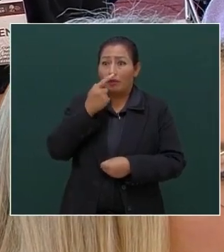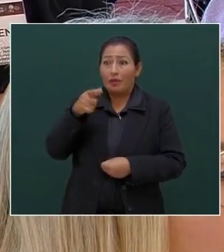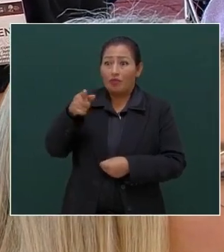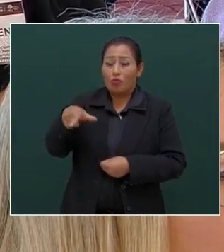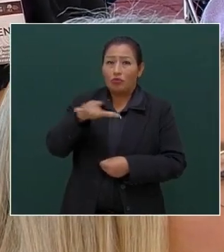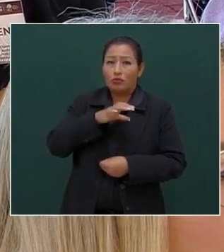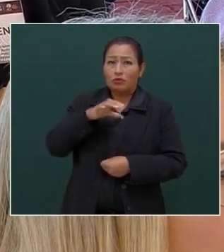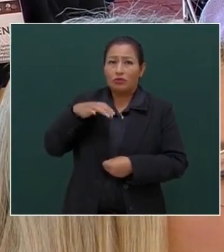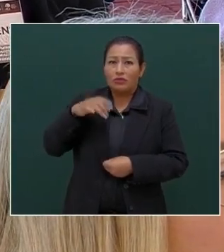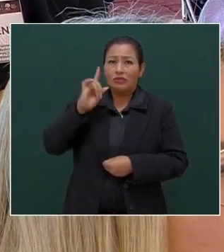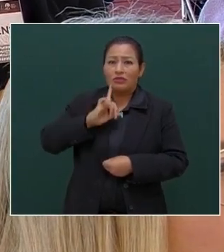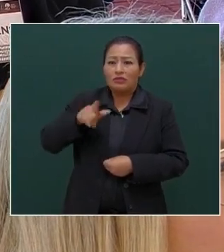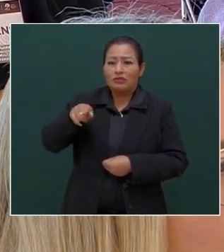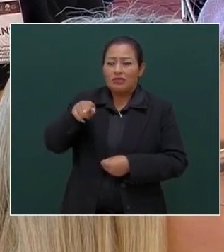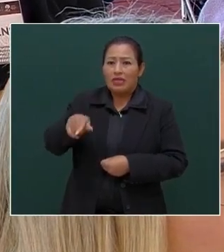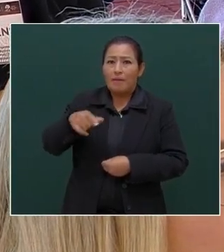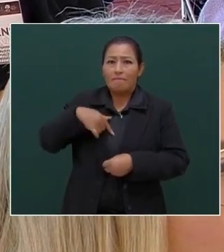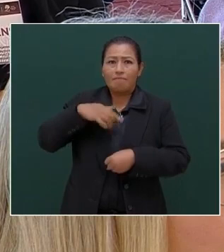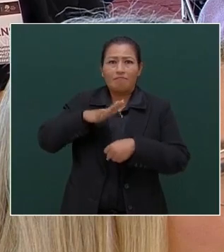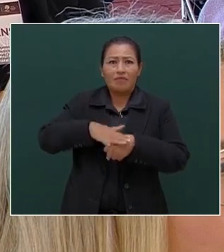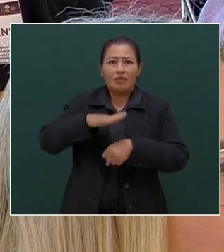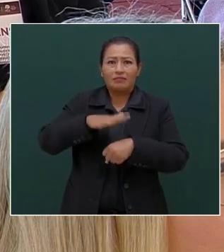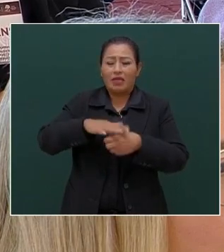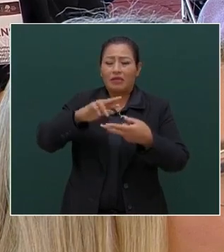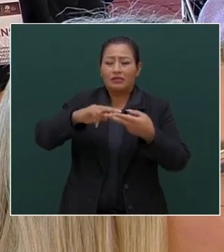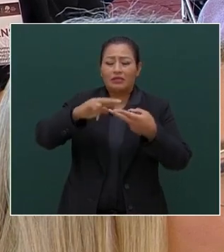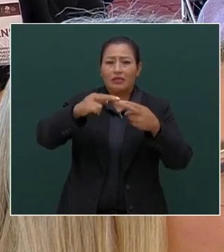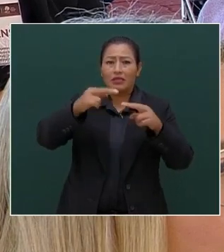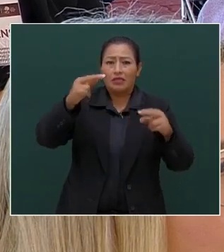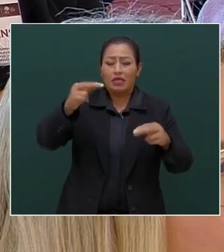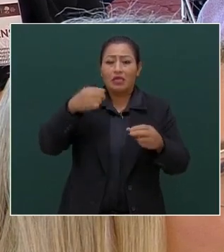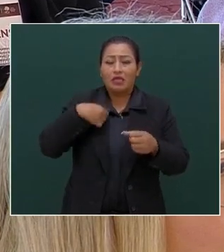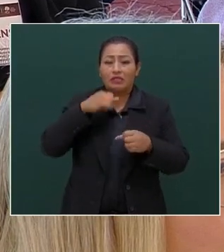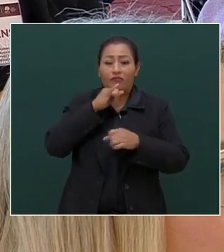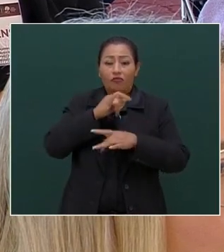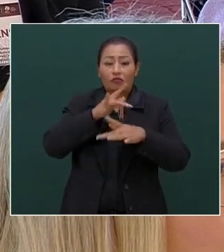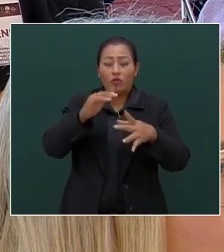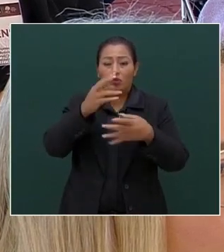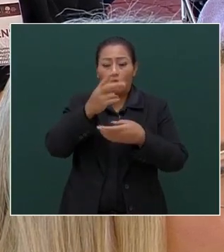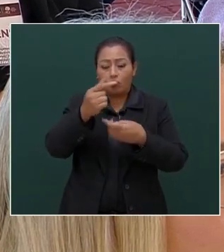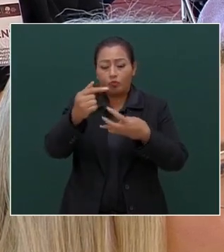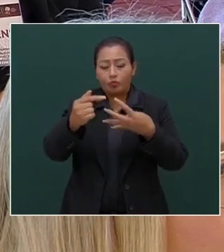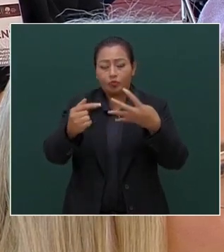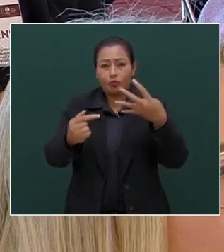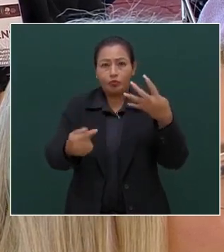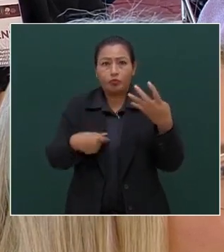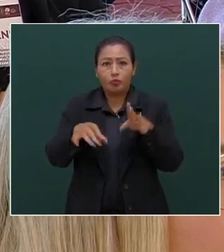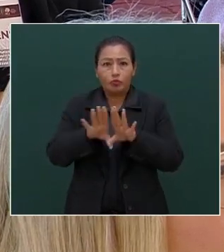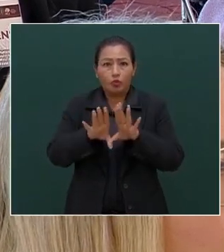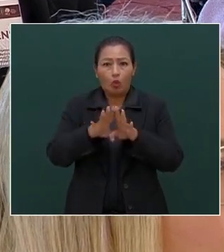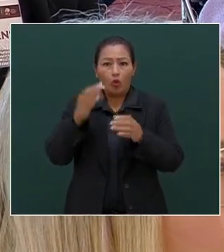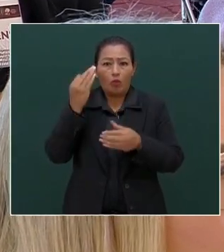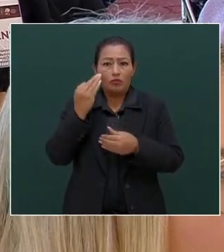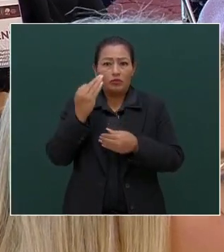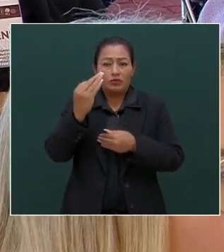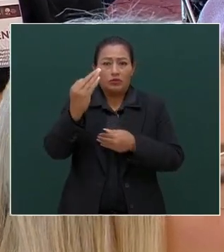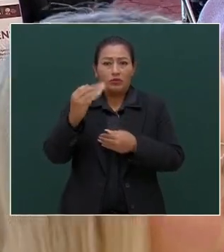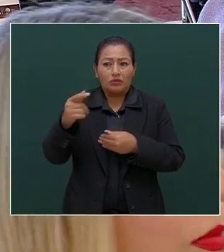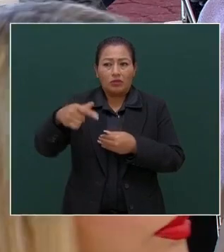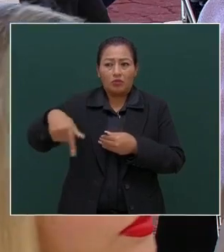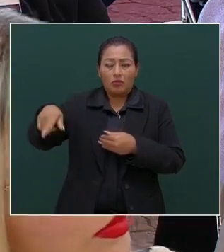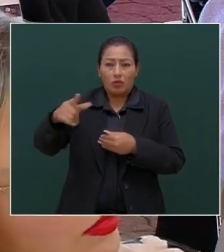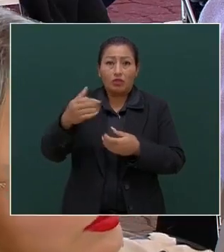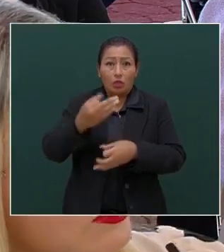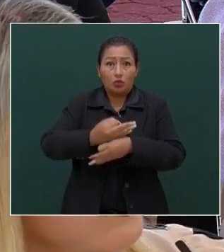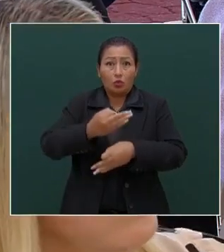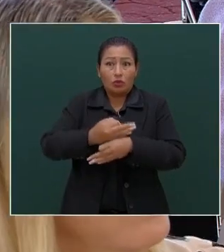territorio que visita. En los últimos meses hemos visto cómo los ciudadanos pues, han estado más en redes sociales informando sobre los acontecimientos que se están suscitando